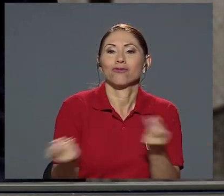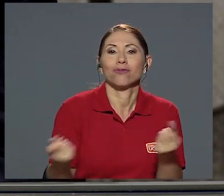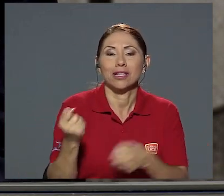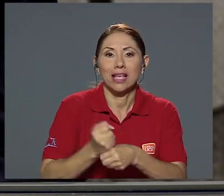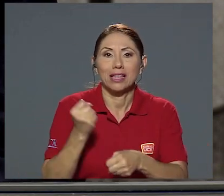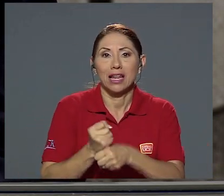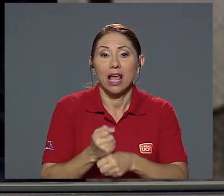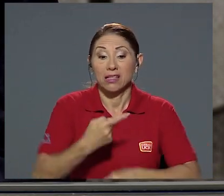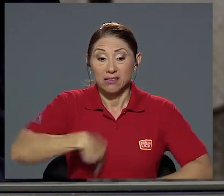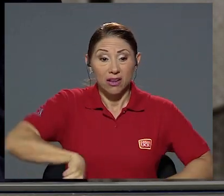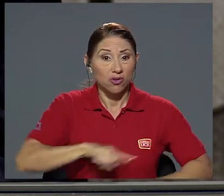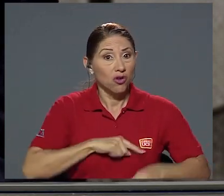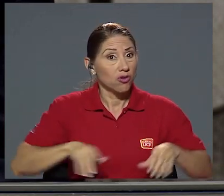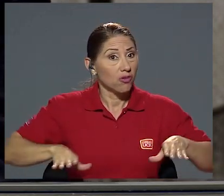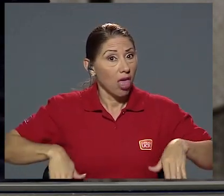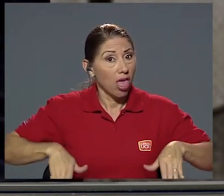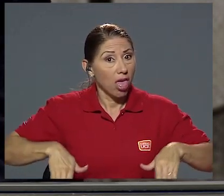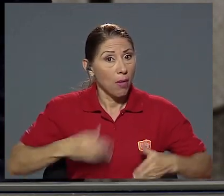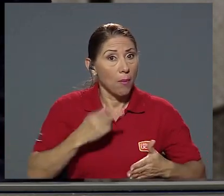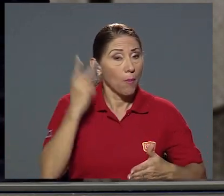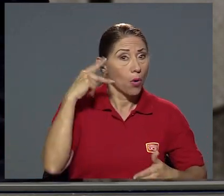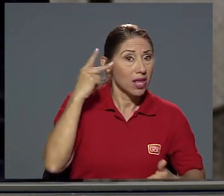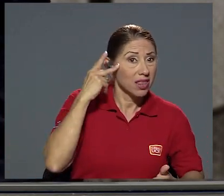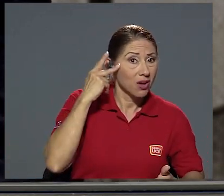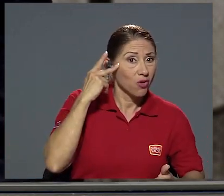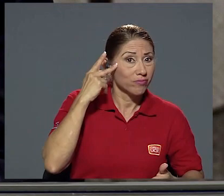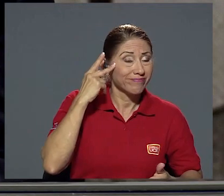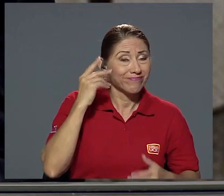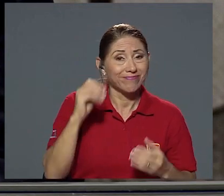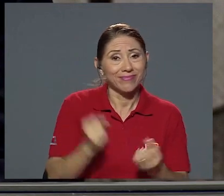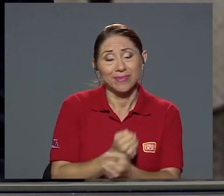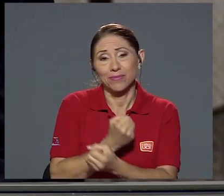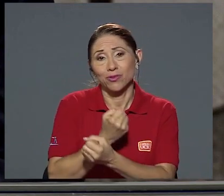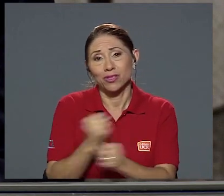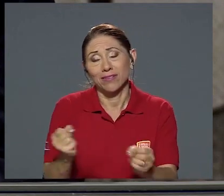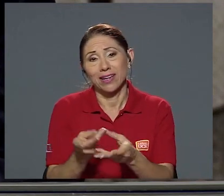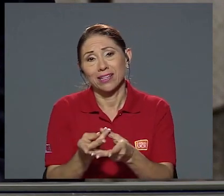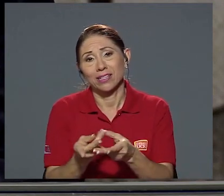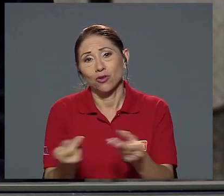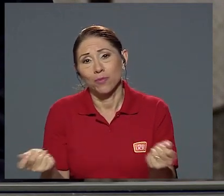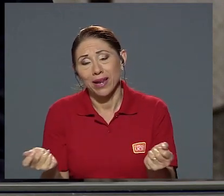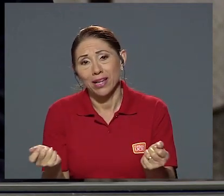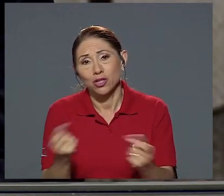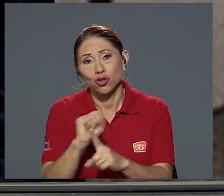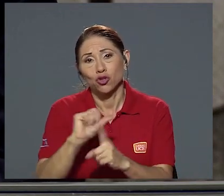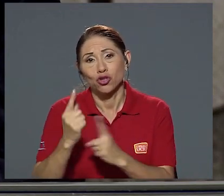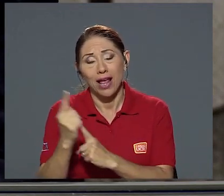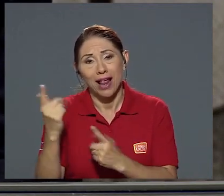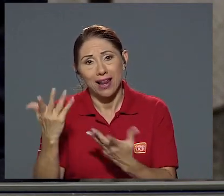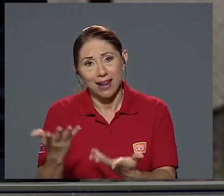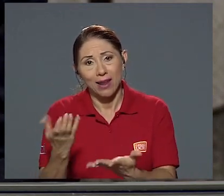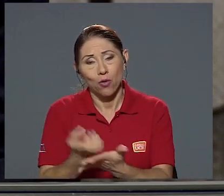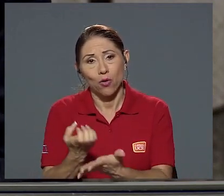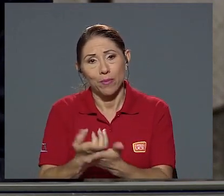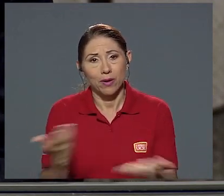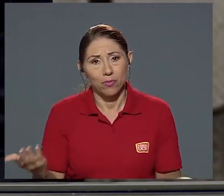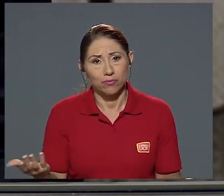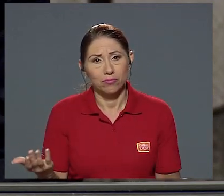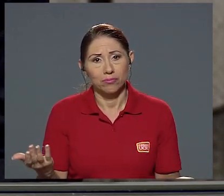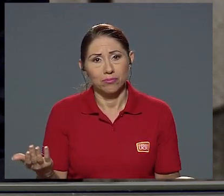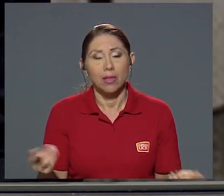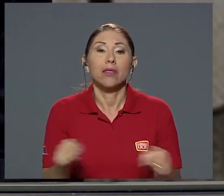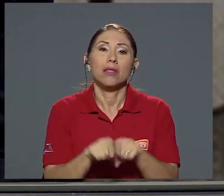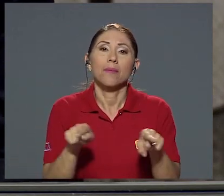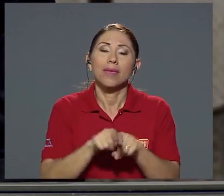resolvemos lo político, resolver lo social y lo económico va a ser prácticamente imposible. Y luego, obviamente,